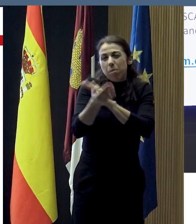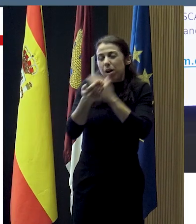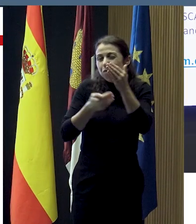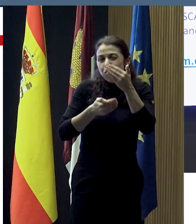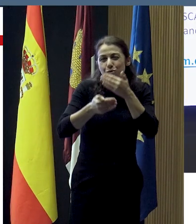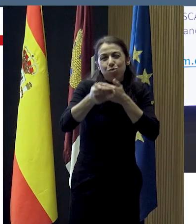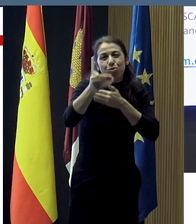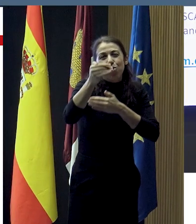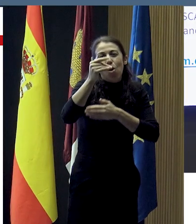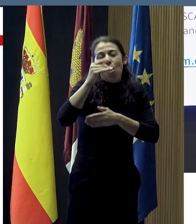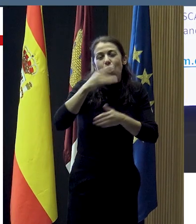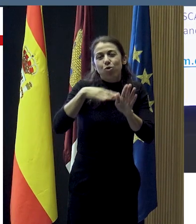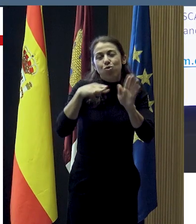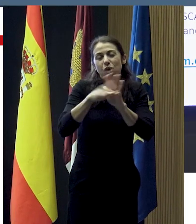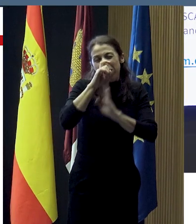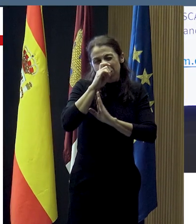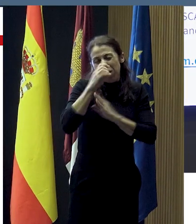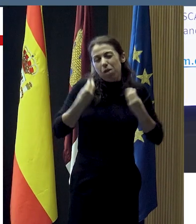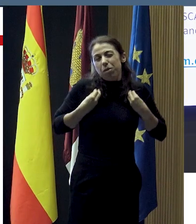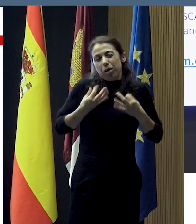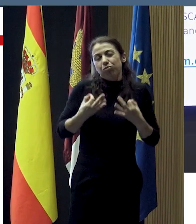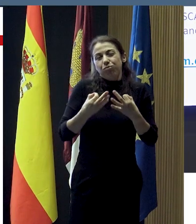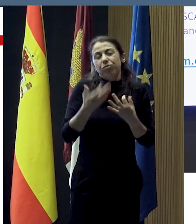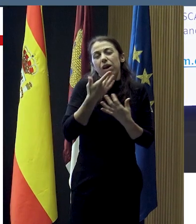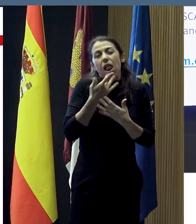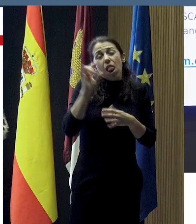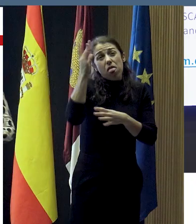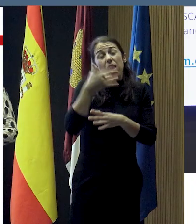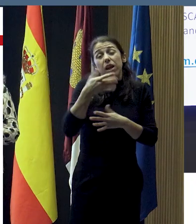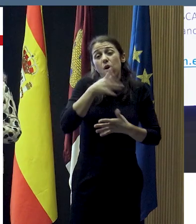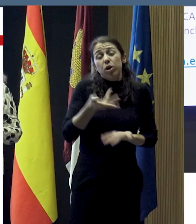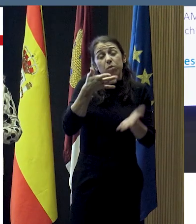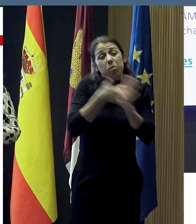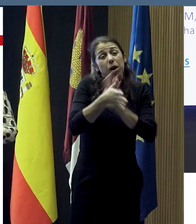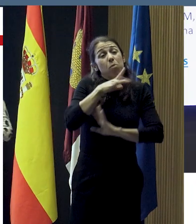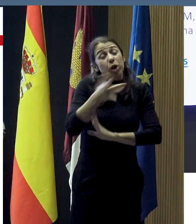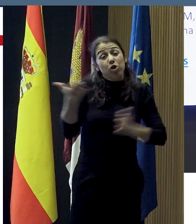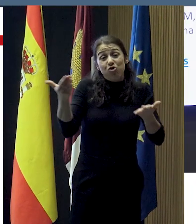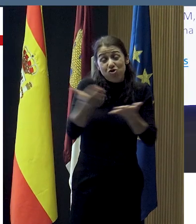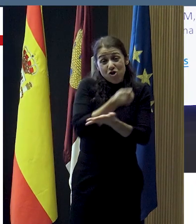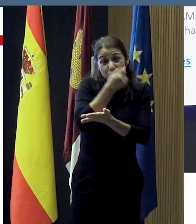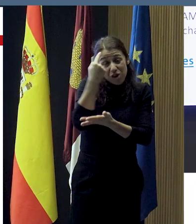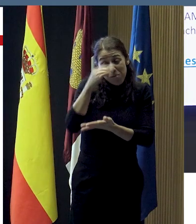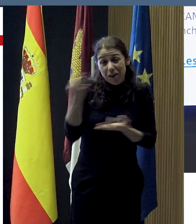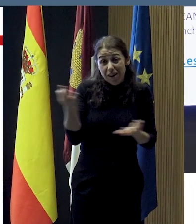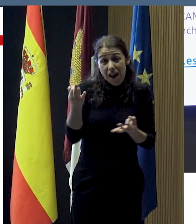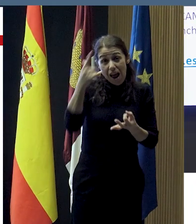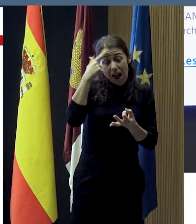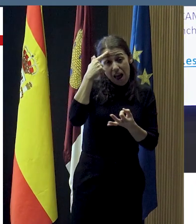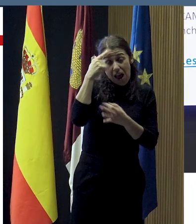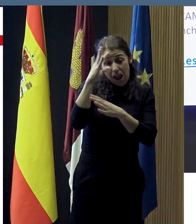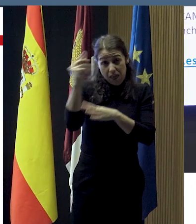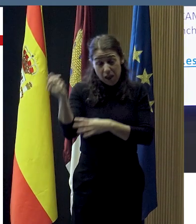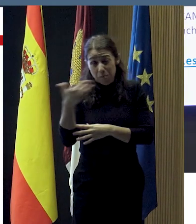largo del resto de vuestras vidas. La idea de lo que os voy a explicar hoy es porque todo el mundo sabemos que la enfermedad de Alzheimer